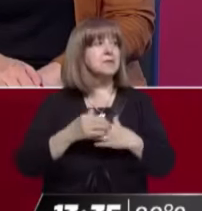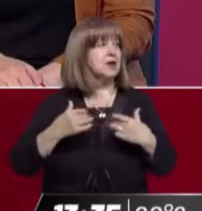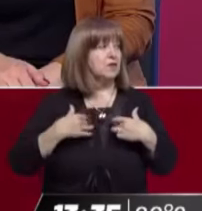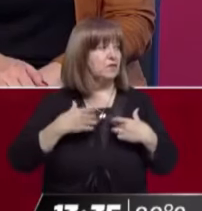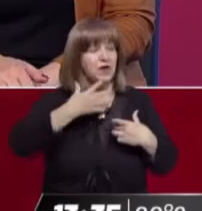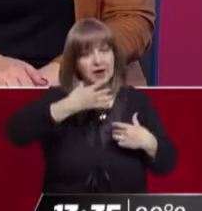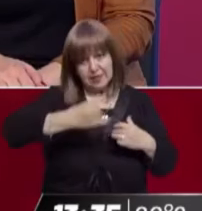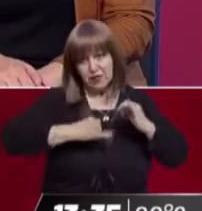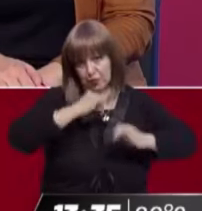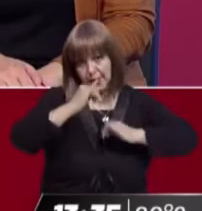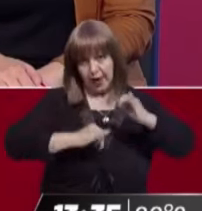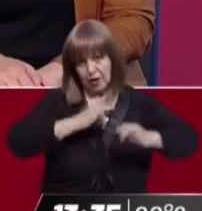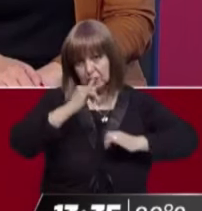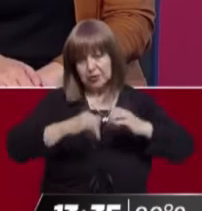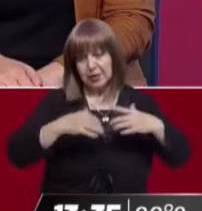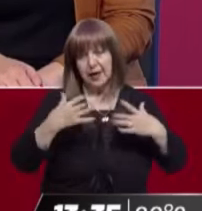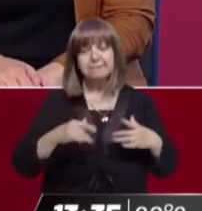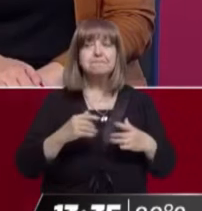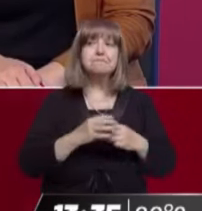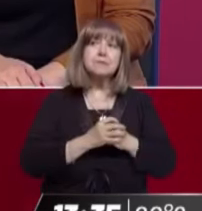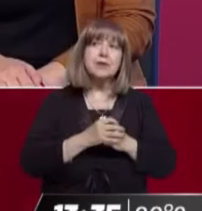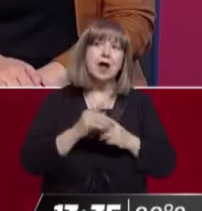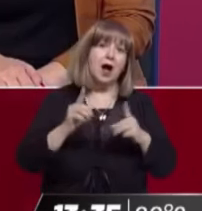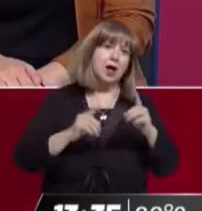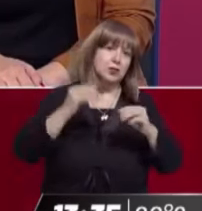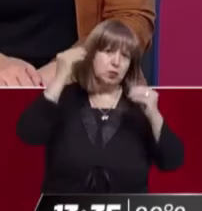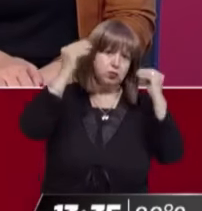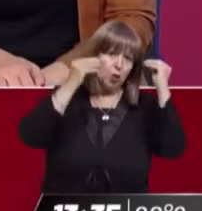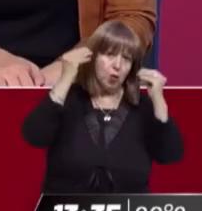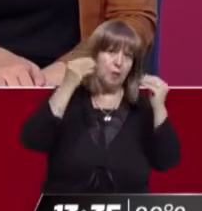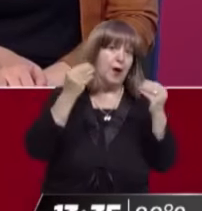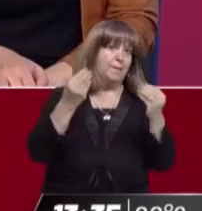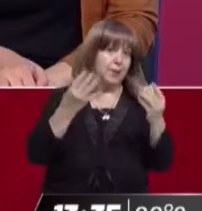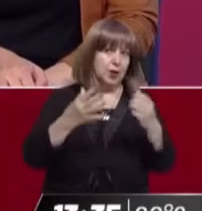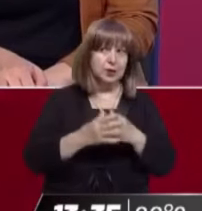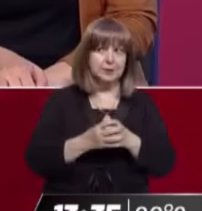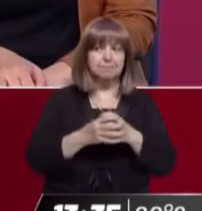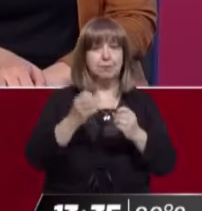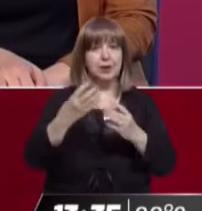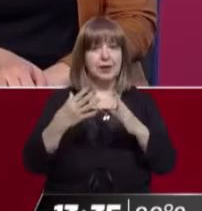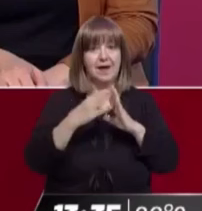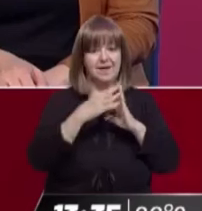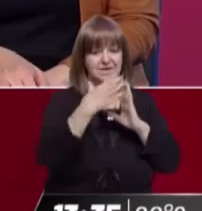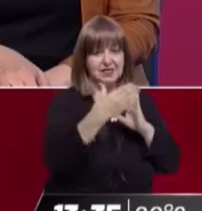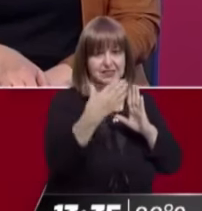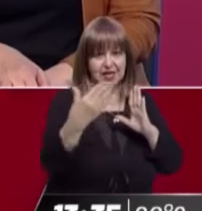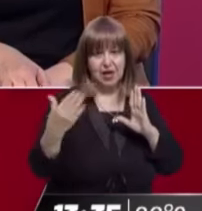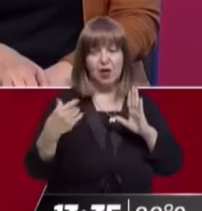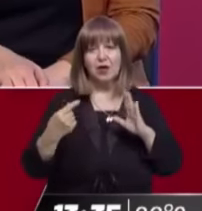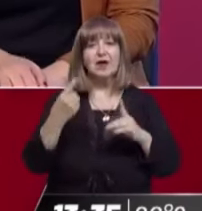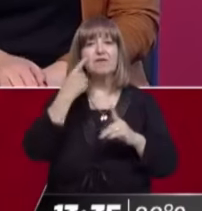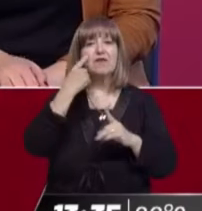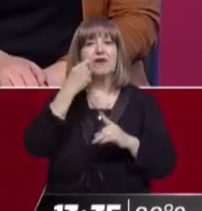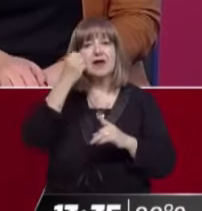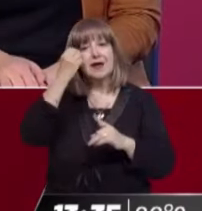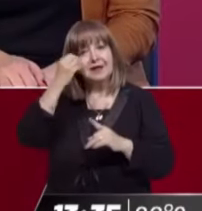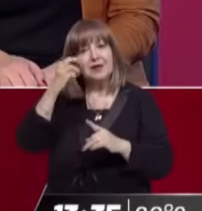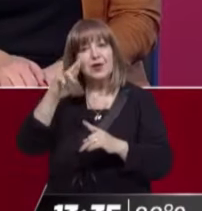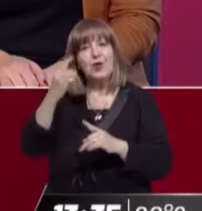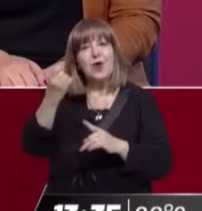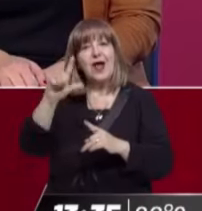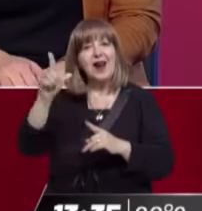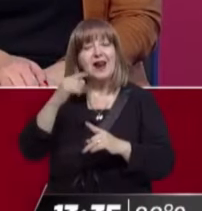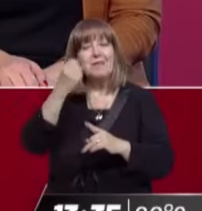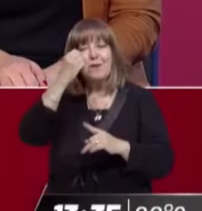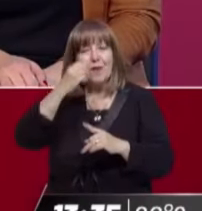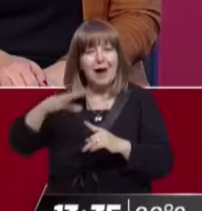Chicos, la verdad que quiero contarles sobre una situación muy preocupante para diferentes vecinos de zonas rurales del departamento de